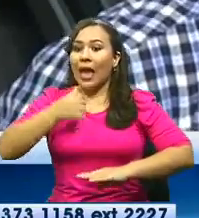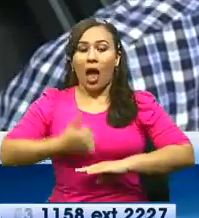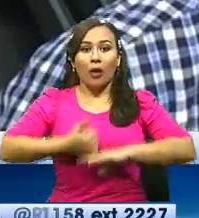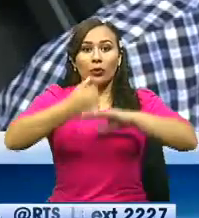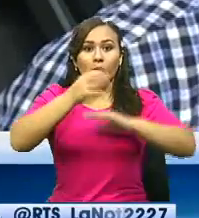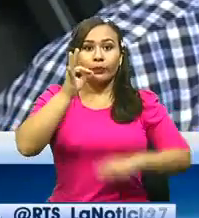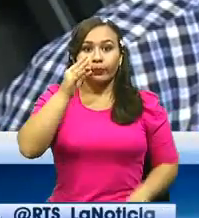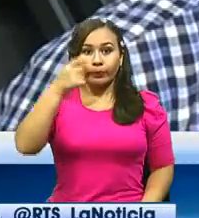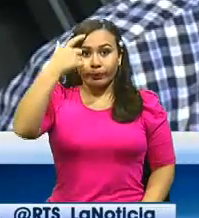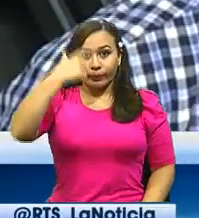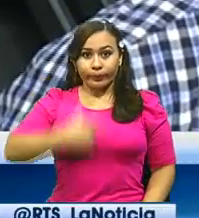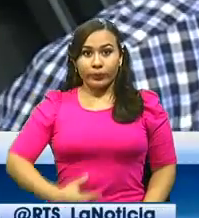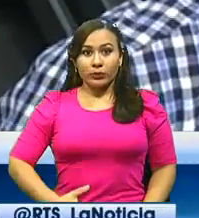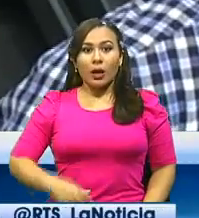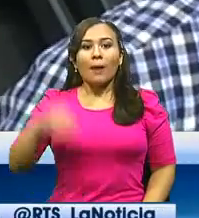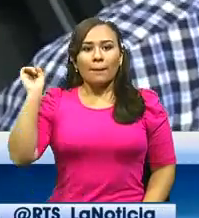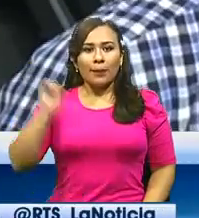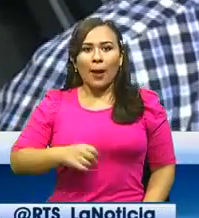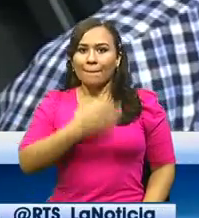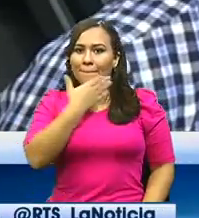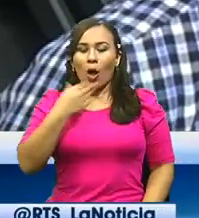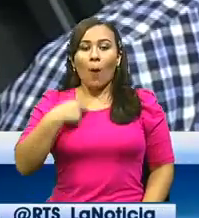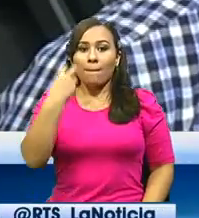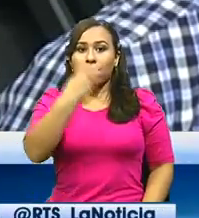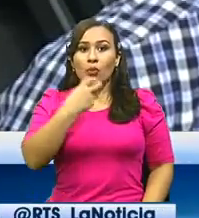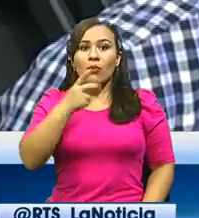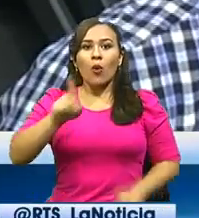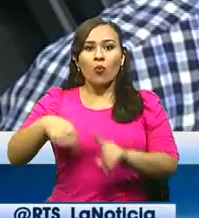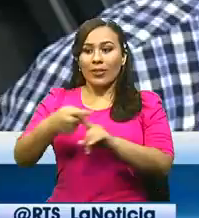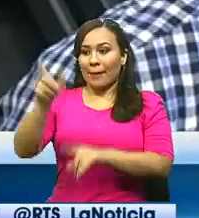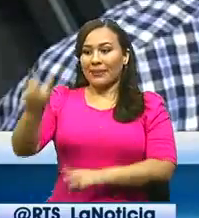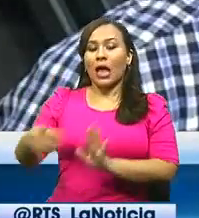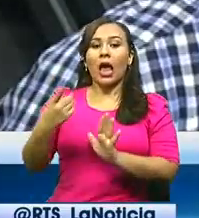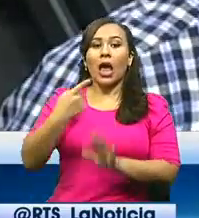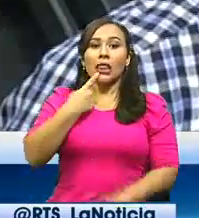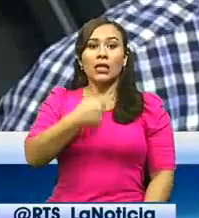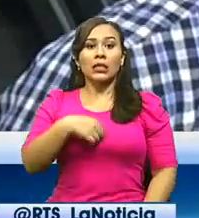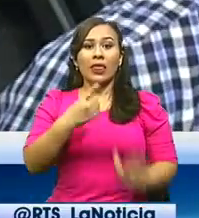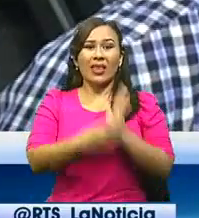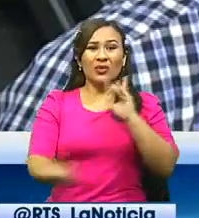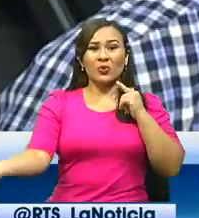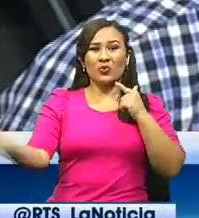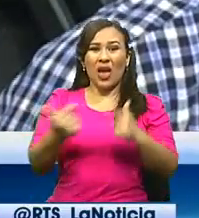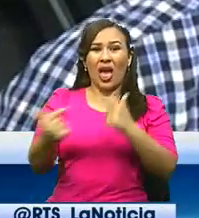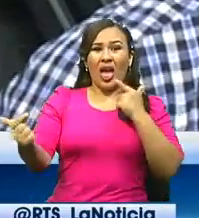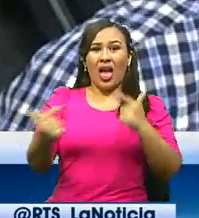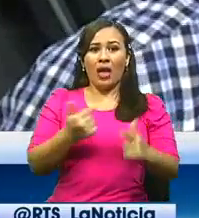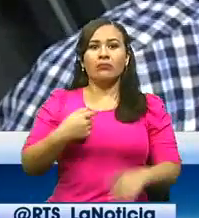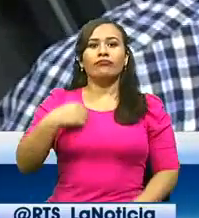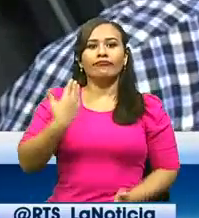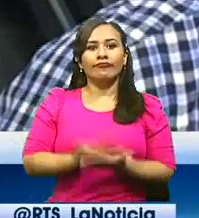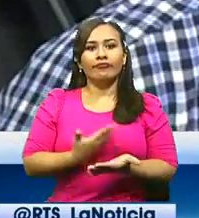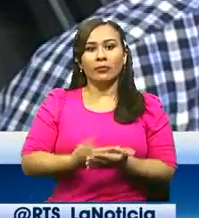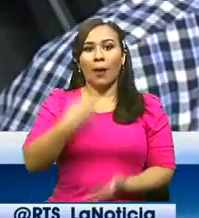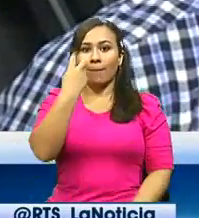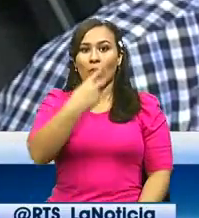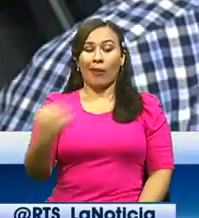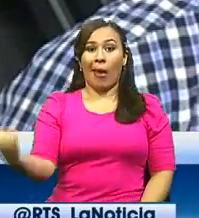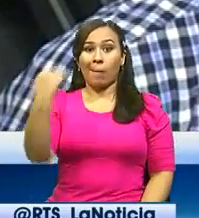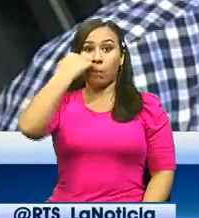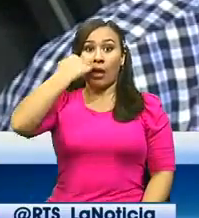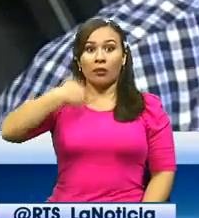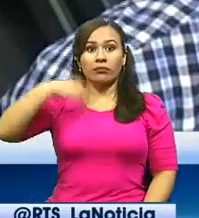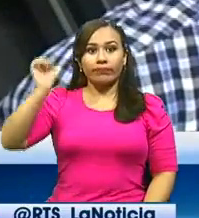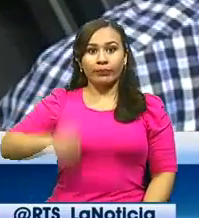gente, como prueba cuando se enfrenta a situaciones polémicas en las que, como ya se ha evidenciado,